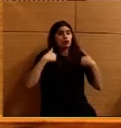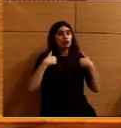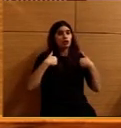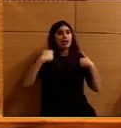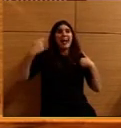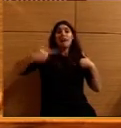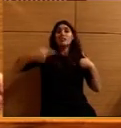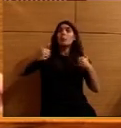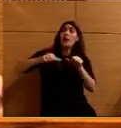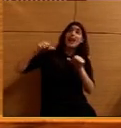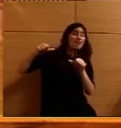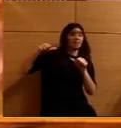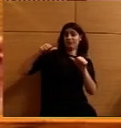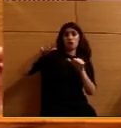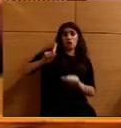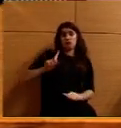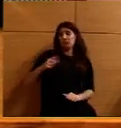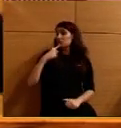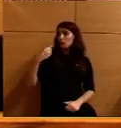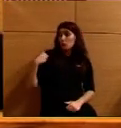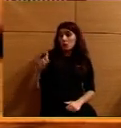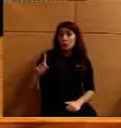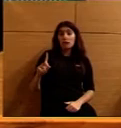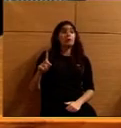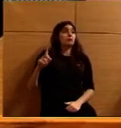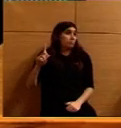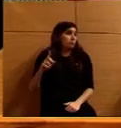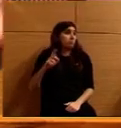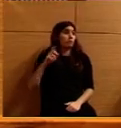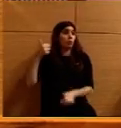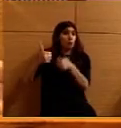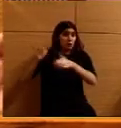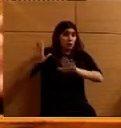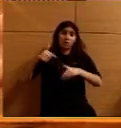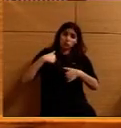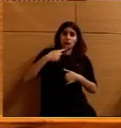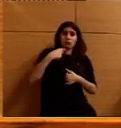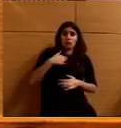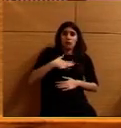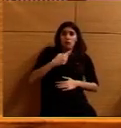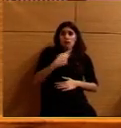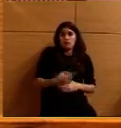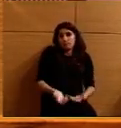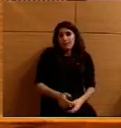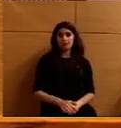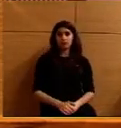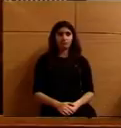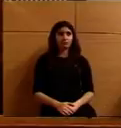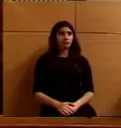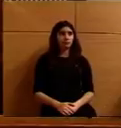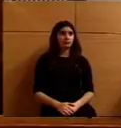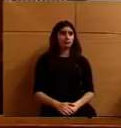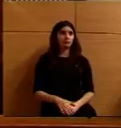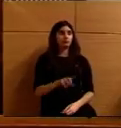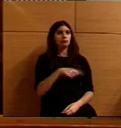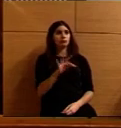lo habitual que ha sido aquí. Entonces, como ya que no me lo dicen, que no tienen por qué decirlo, porque son la oposición, pues me lo digo yo, ¿vale? Si me permiten,